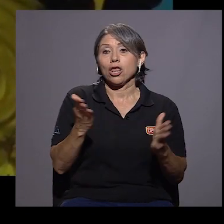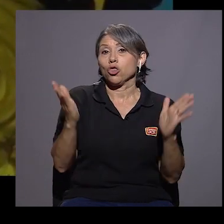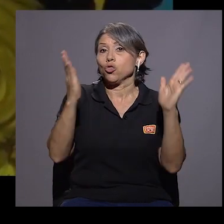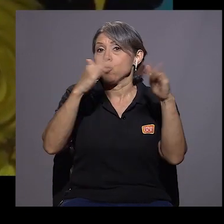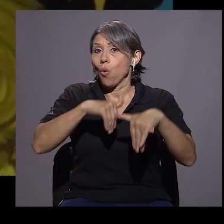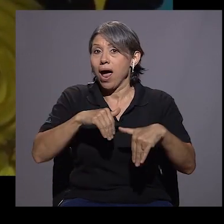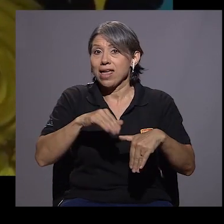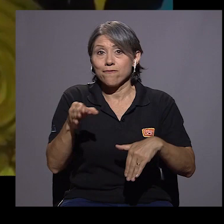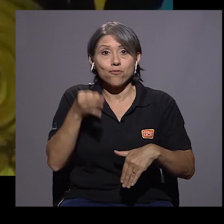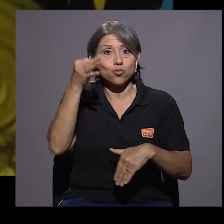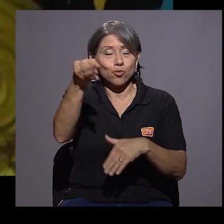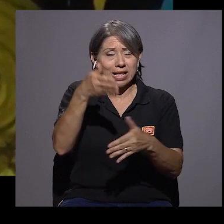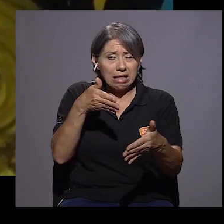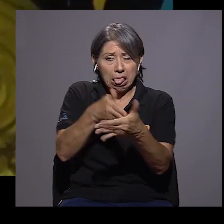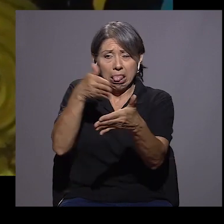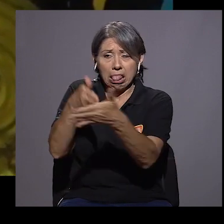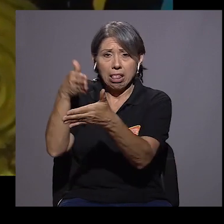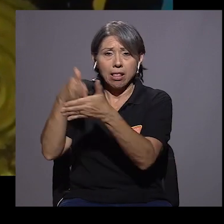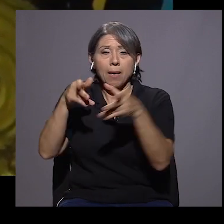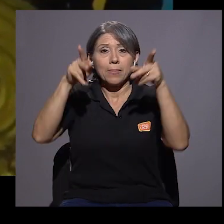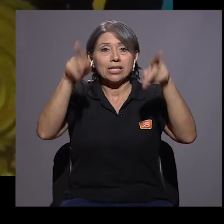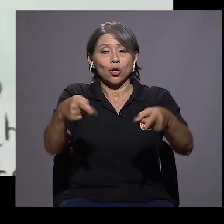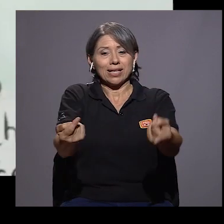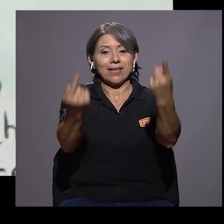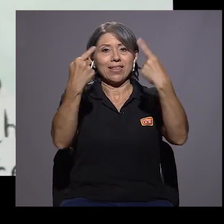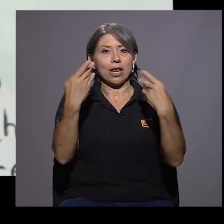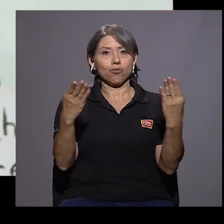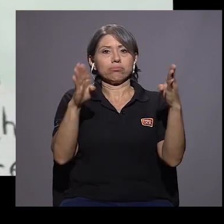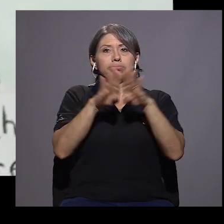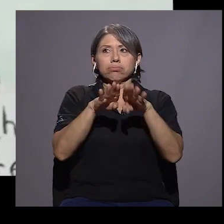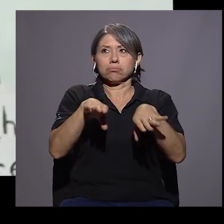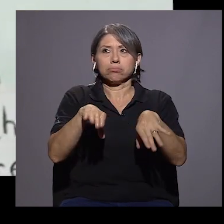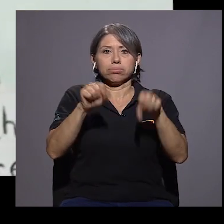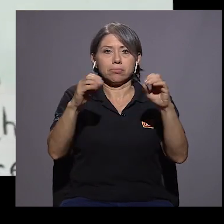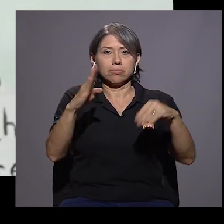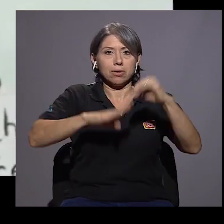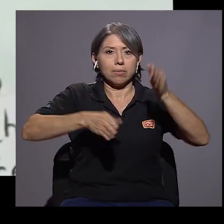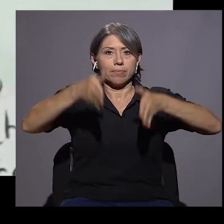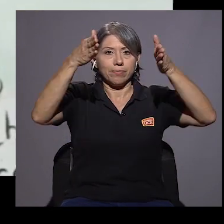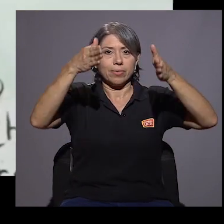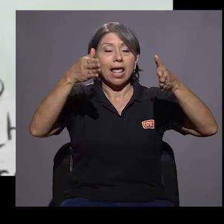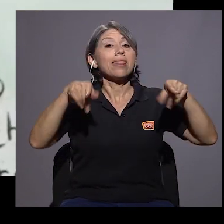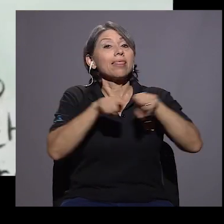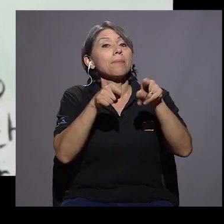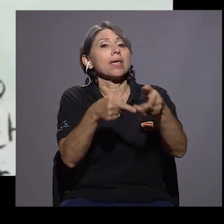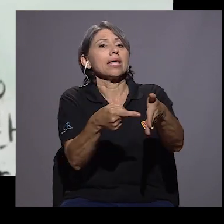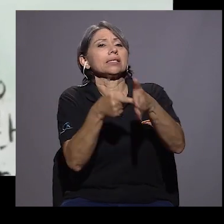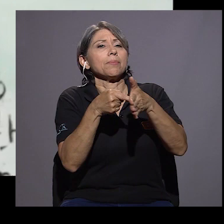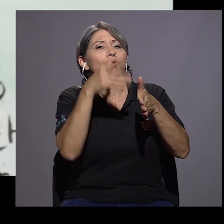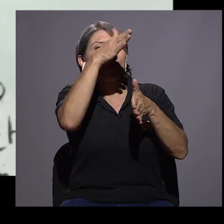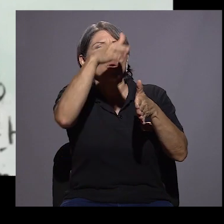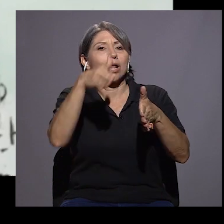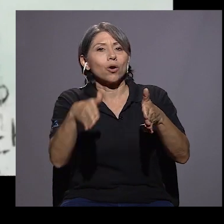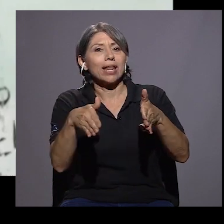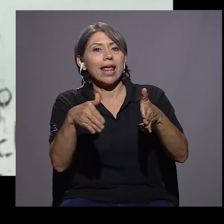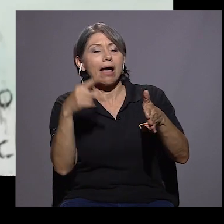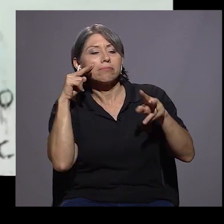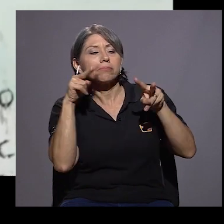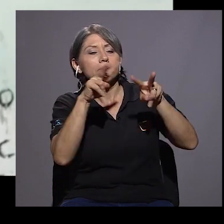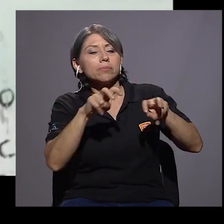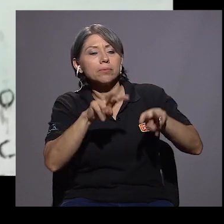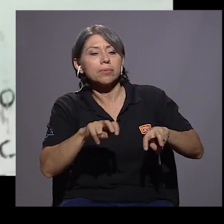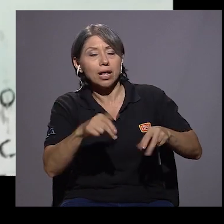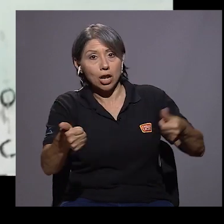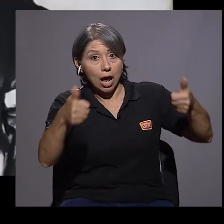futuras represalias a las personas involucradas en las tomas. Exigimos un pronunciamiento de la Contraloría de la República que confirme si lo contemplado